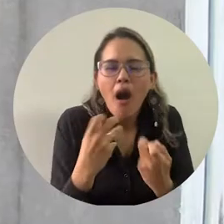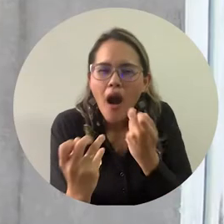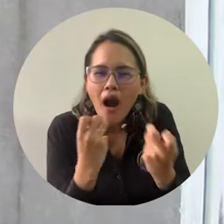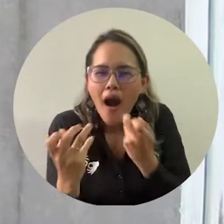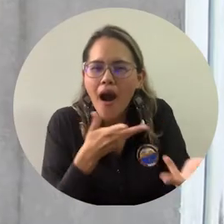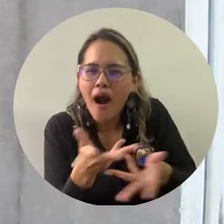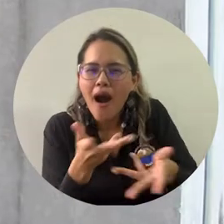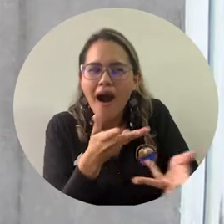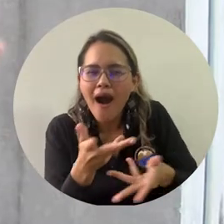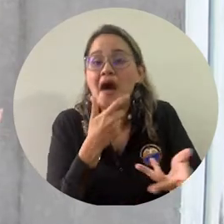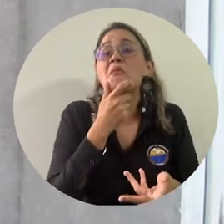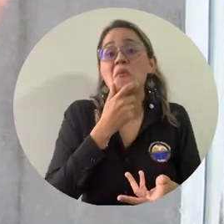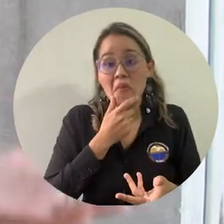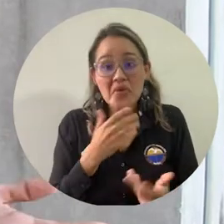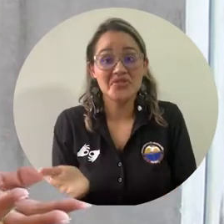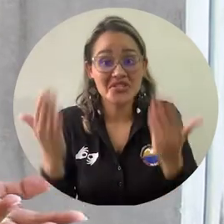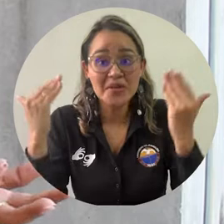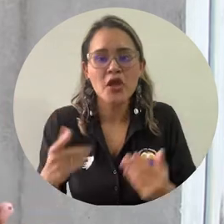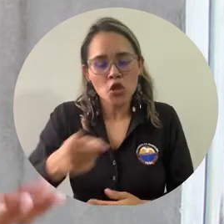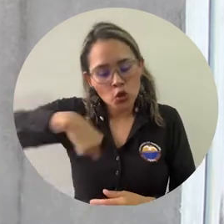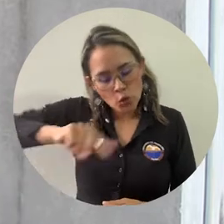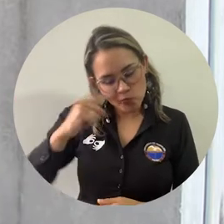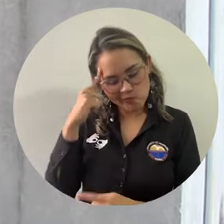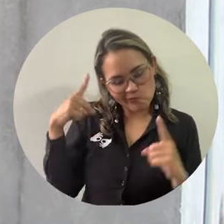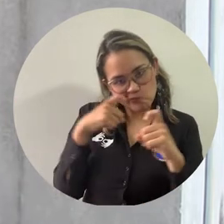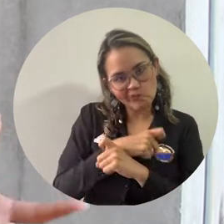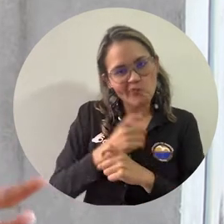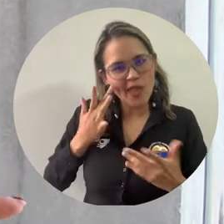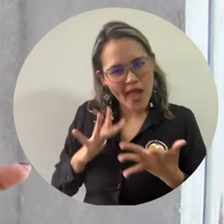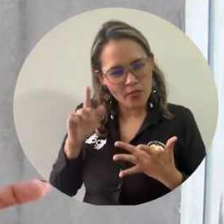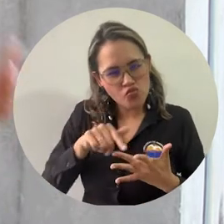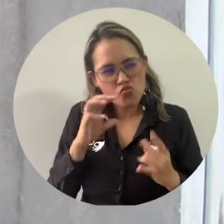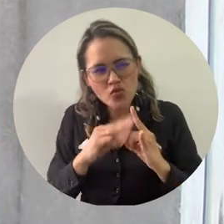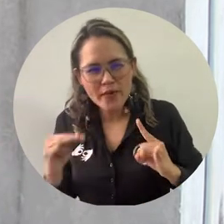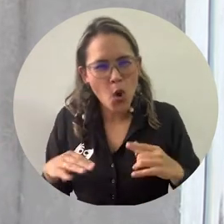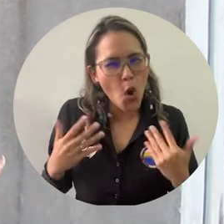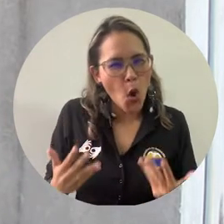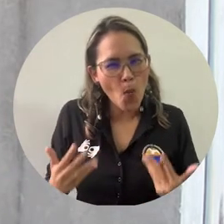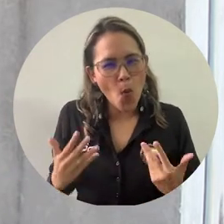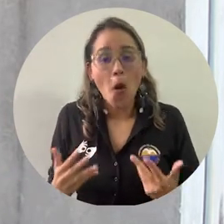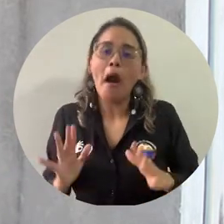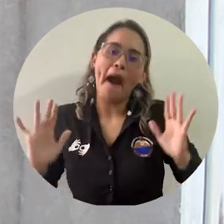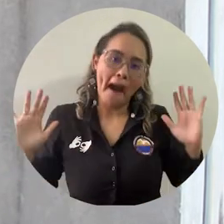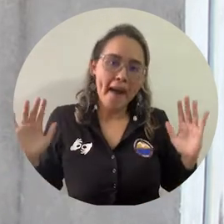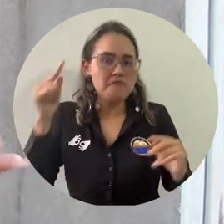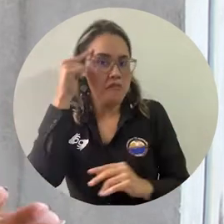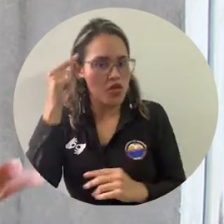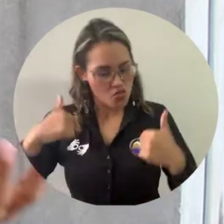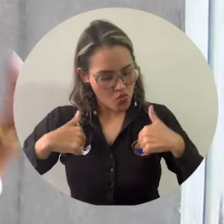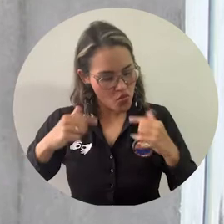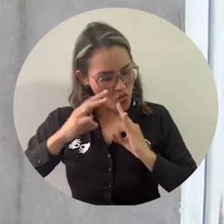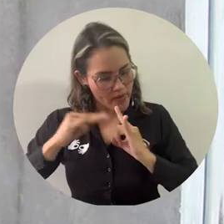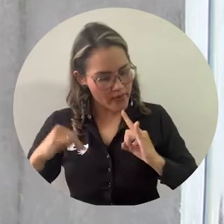Discutimos todas esas estrategias que ellos crearon allá y pensamos como universidades y juntamos fuerzas y pensamos,